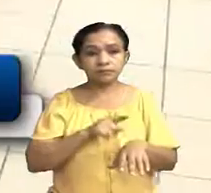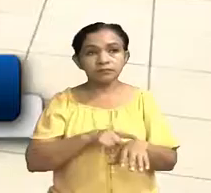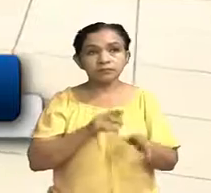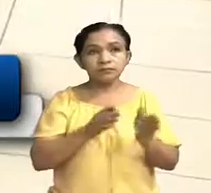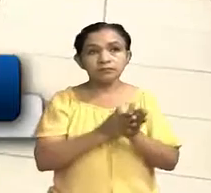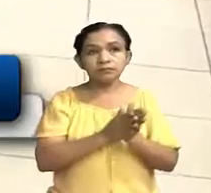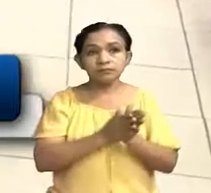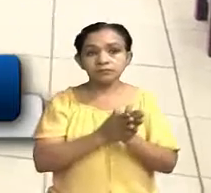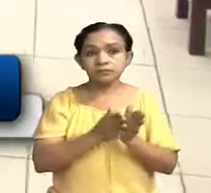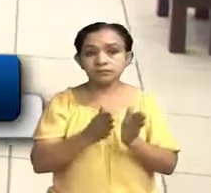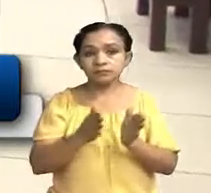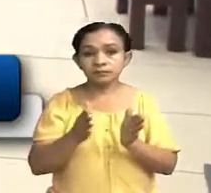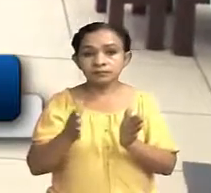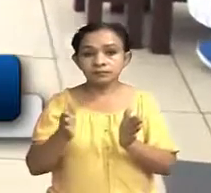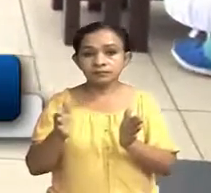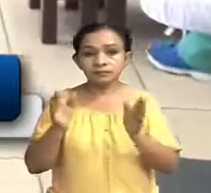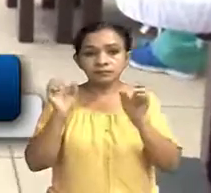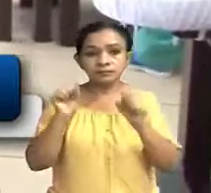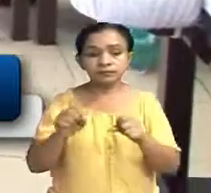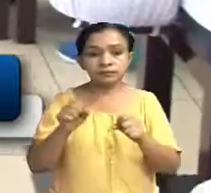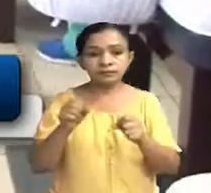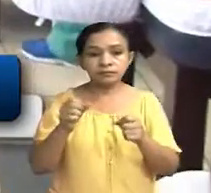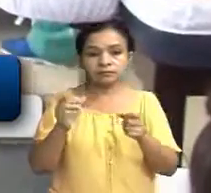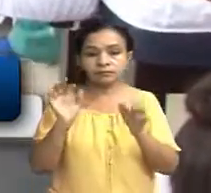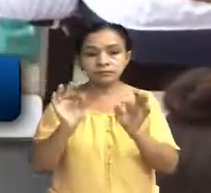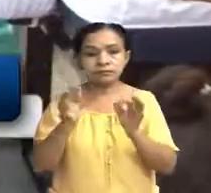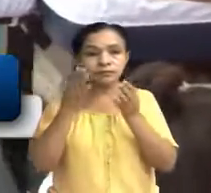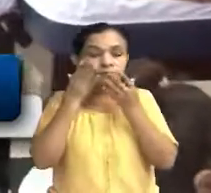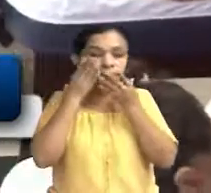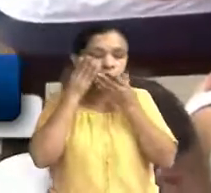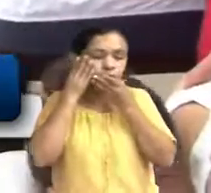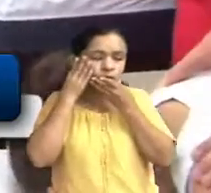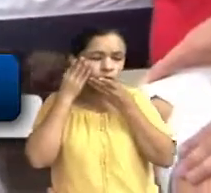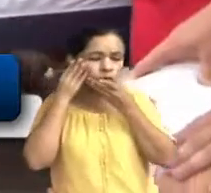que a un paciente puede aliviarse